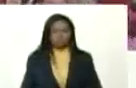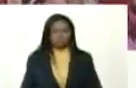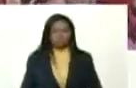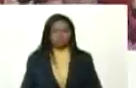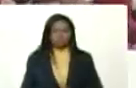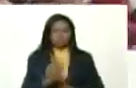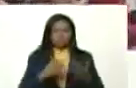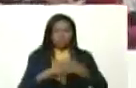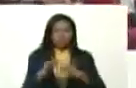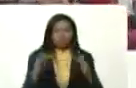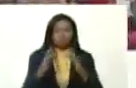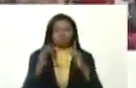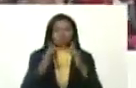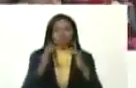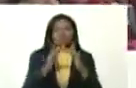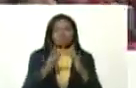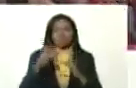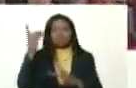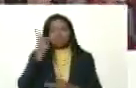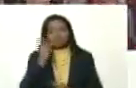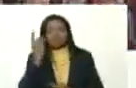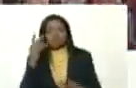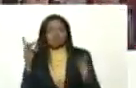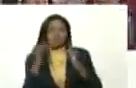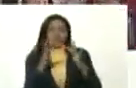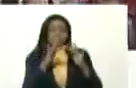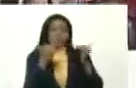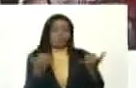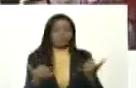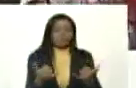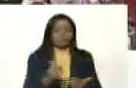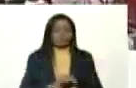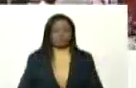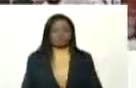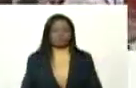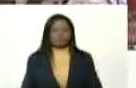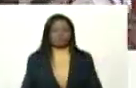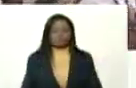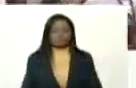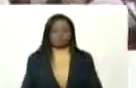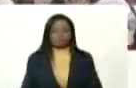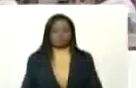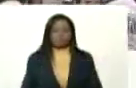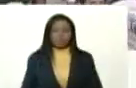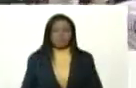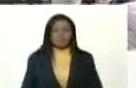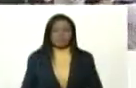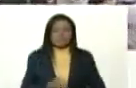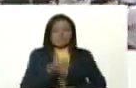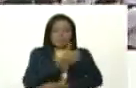Vámonos con Darío Vivas. En un pase en la parroquia La Vega.